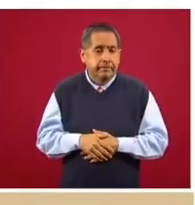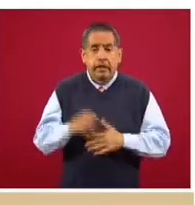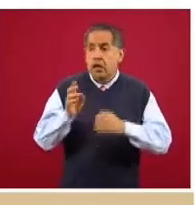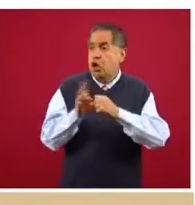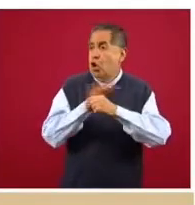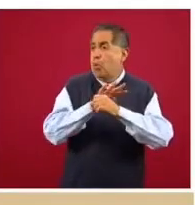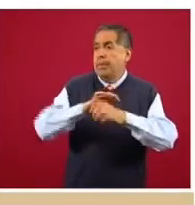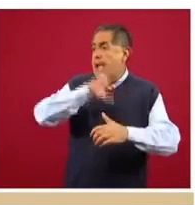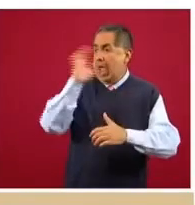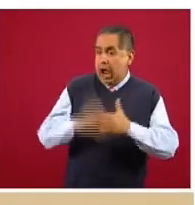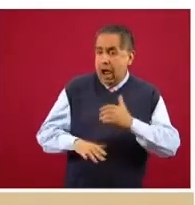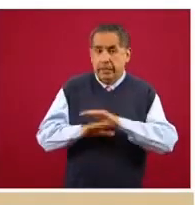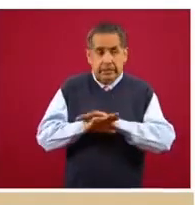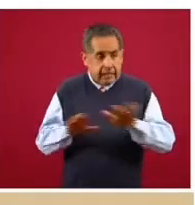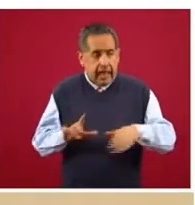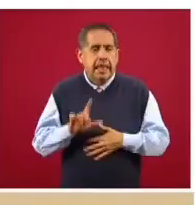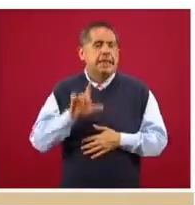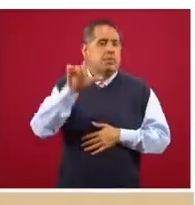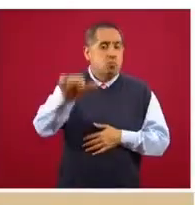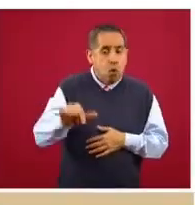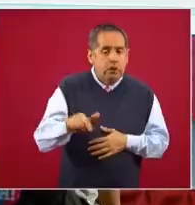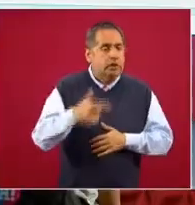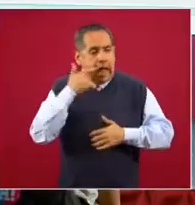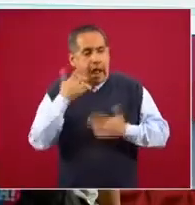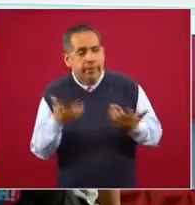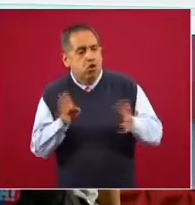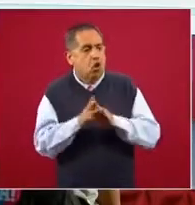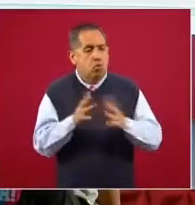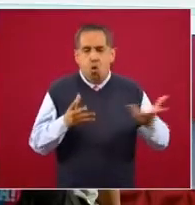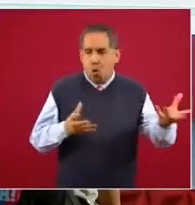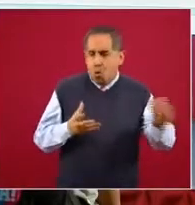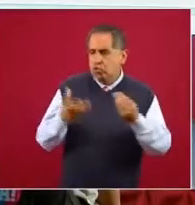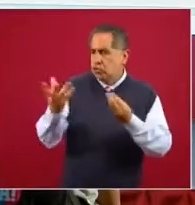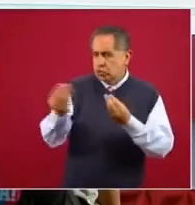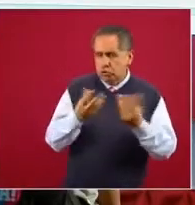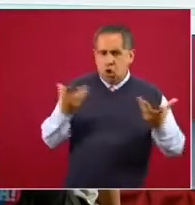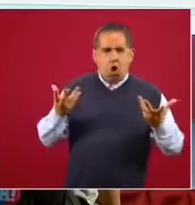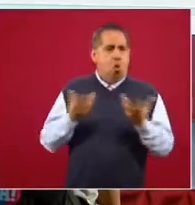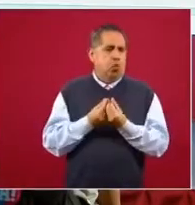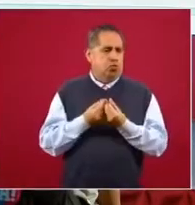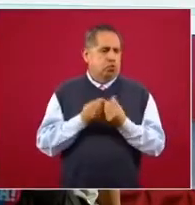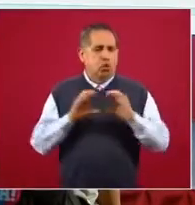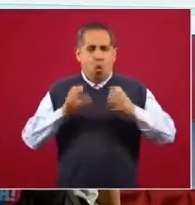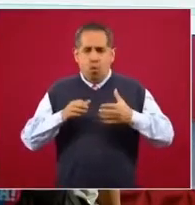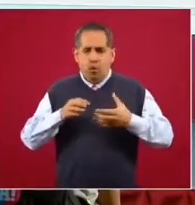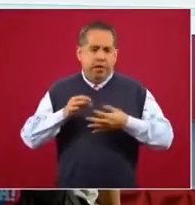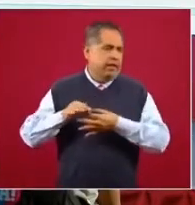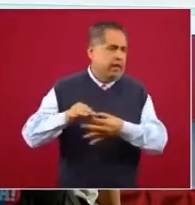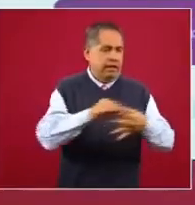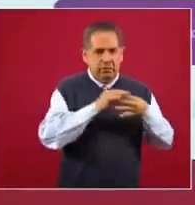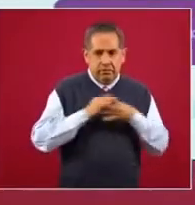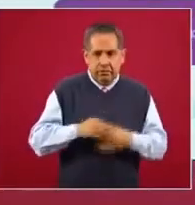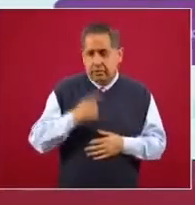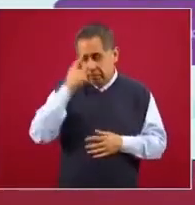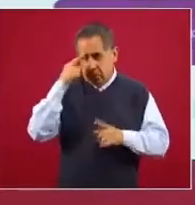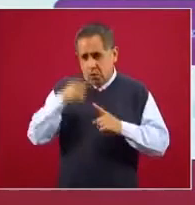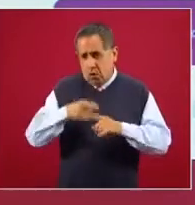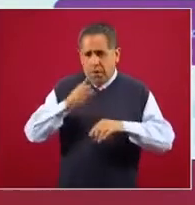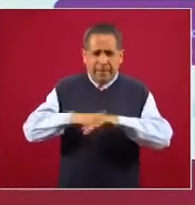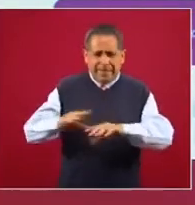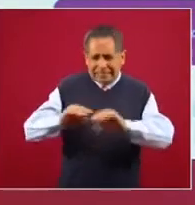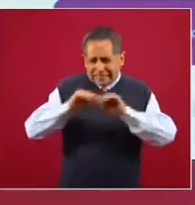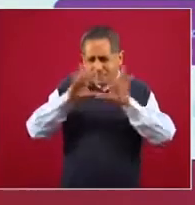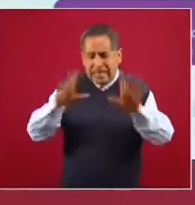aislamiento, buscar que se realicen acciones que generen cohesión comunitaria. Si algo nos ha quedado muy claro en